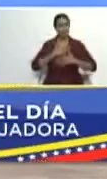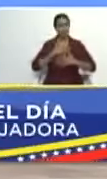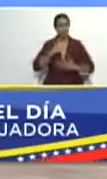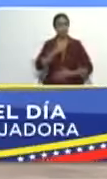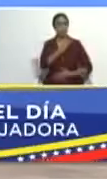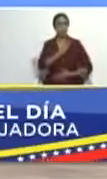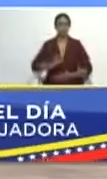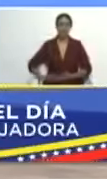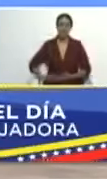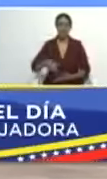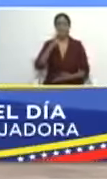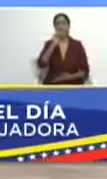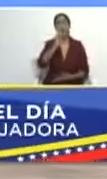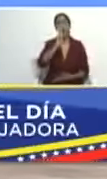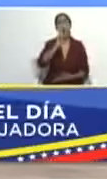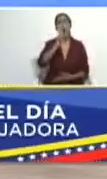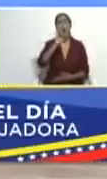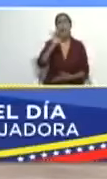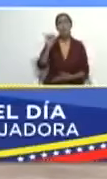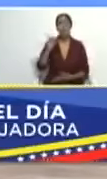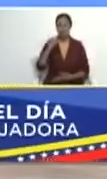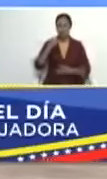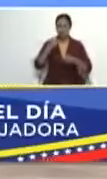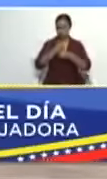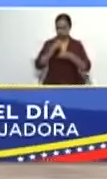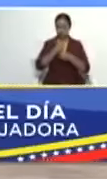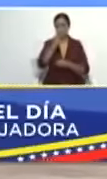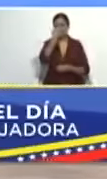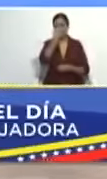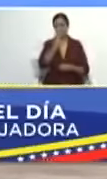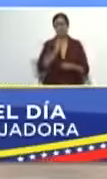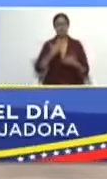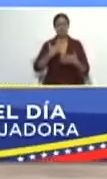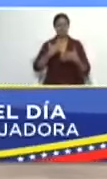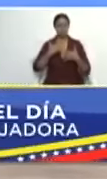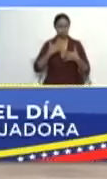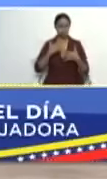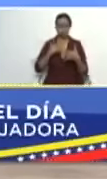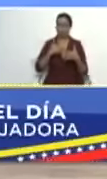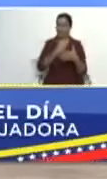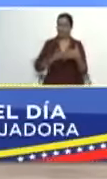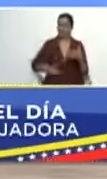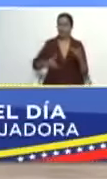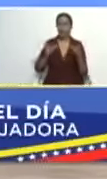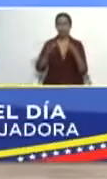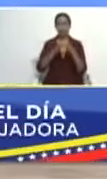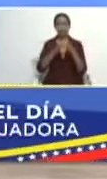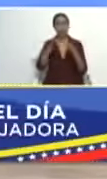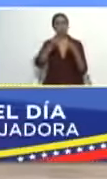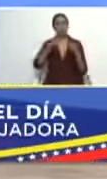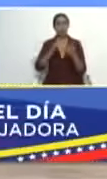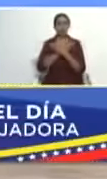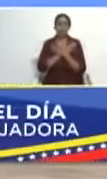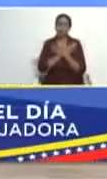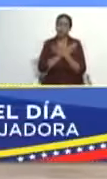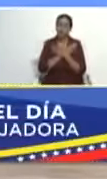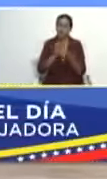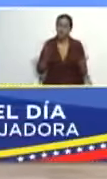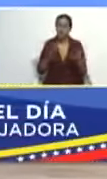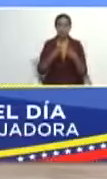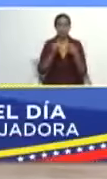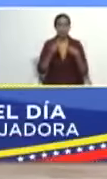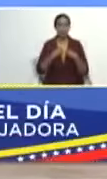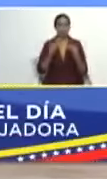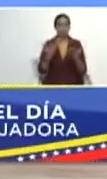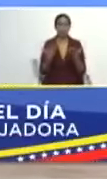obrero de la patria venezolana, presidente de la clase obrera, de los humildes, para los humildes y con